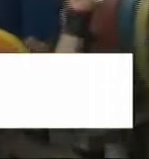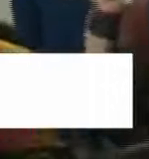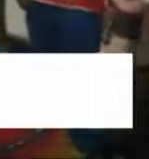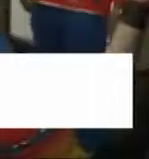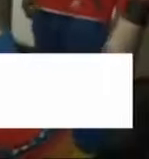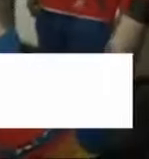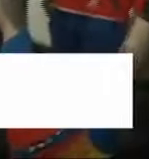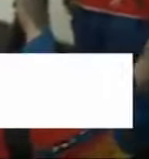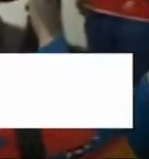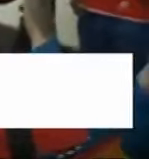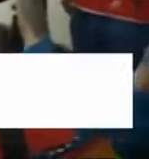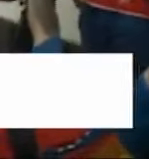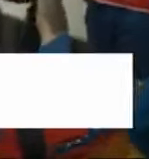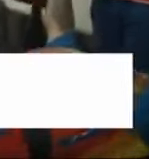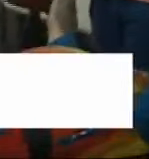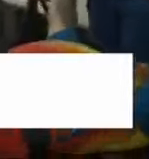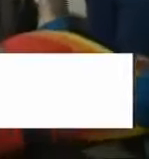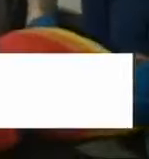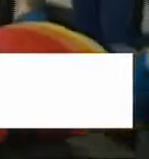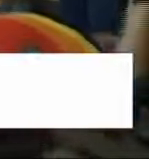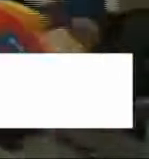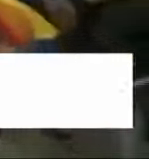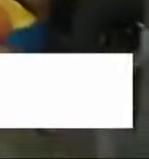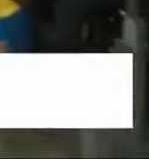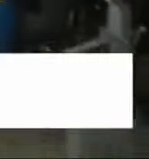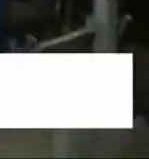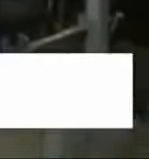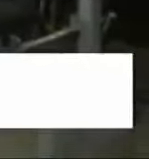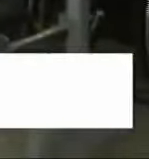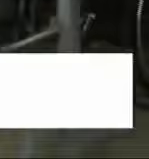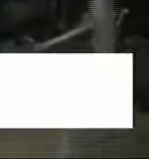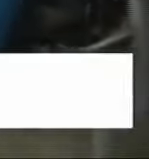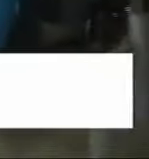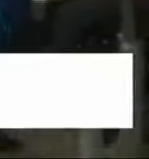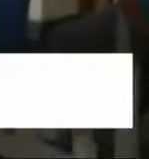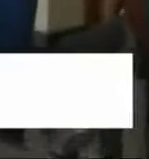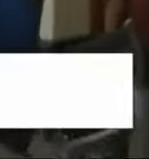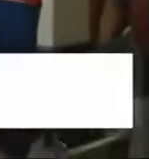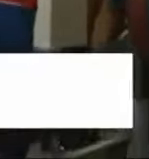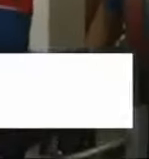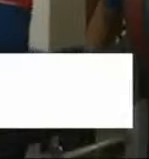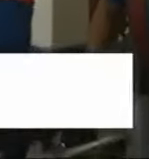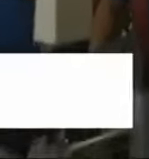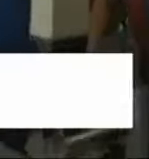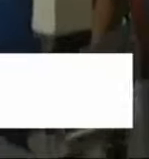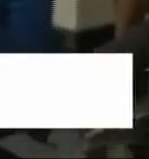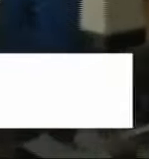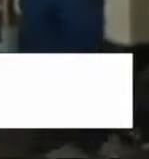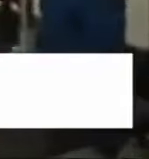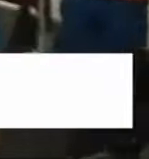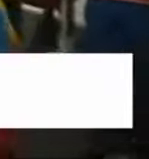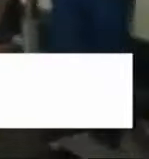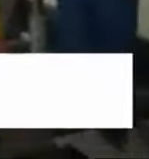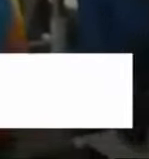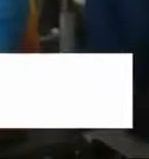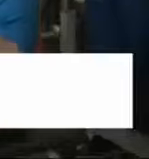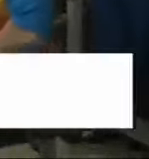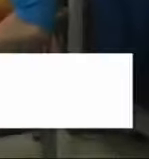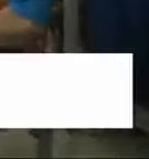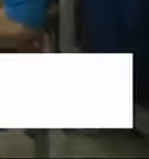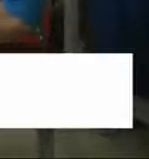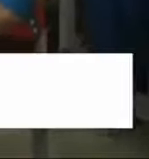Nicolás Maduro Moros, presidente constitucional de la República Bolivariana de Venezuela,